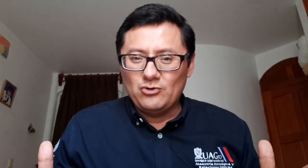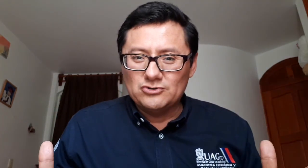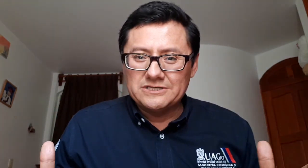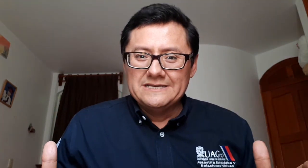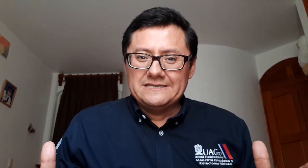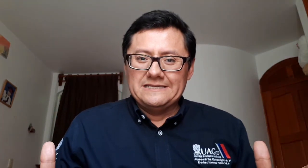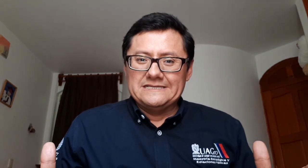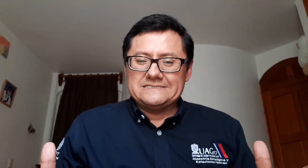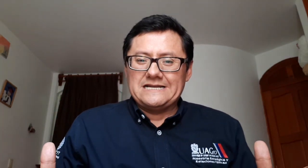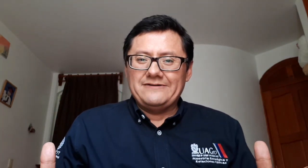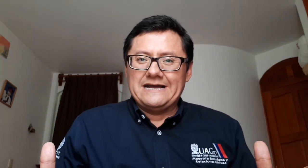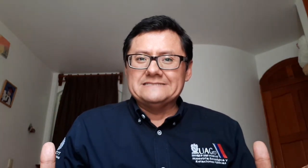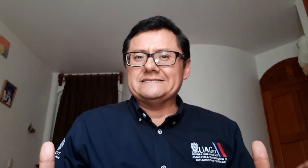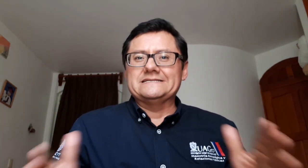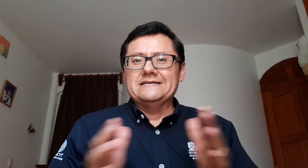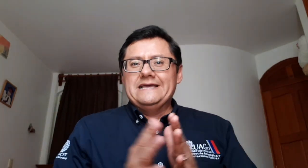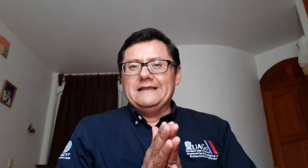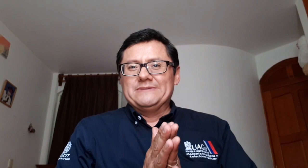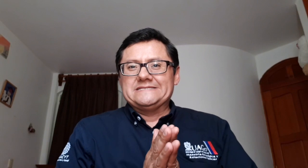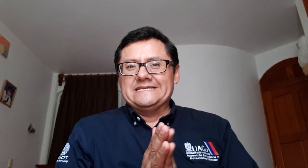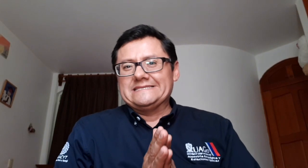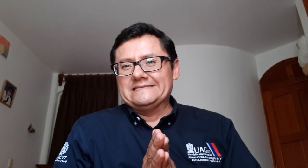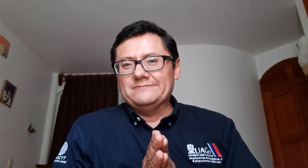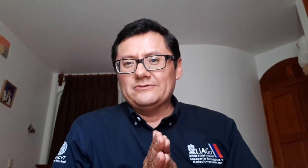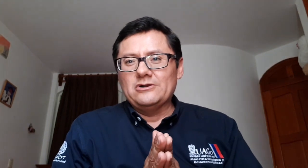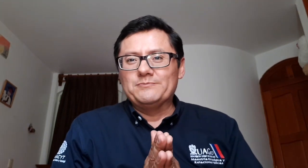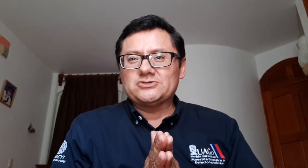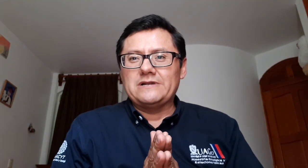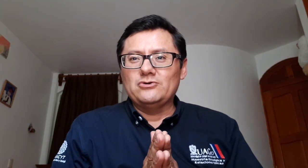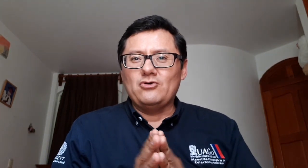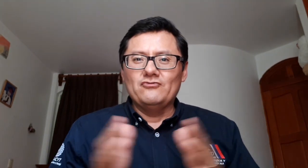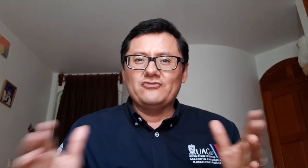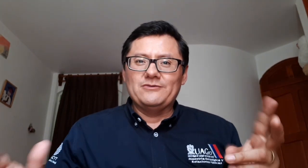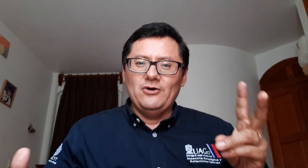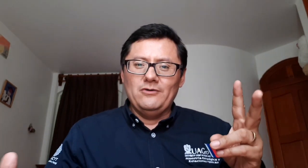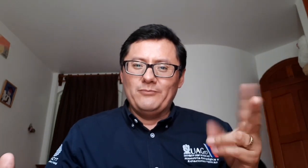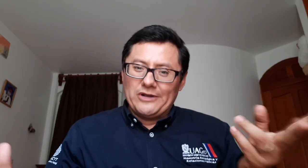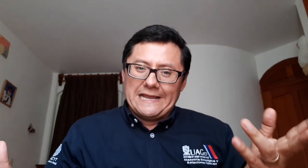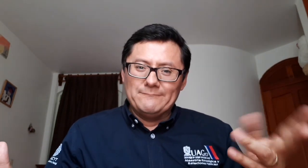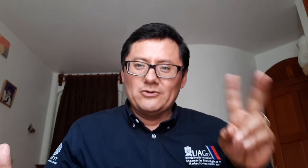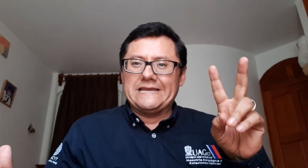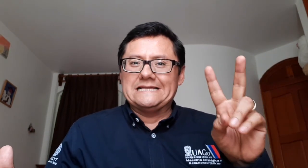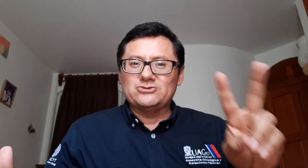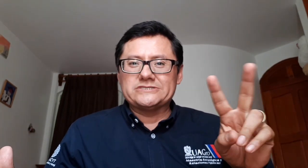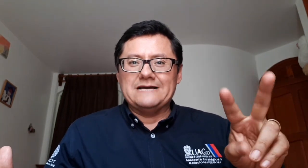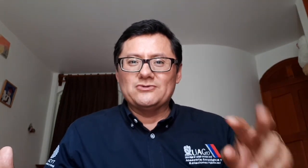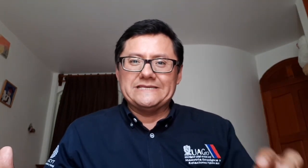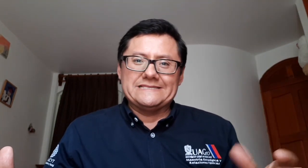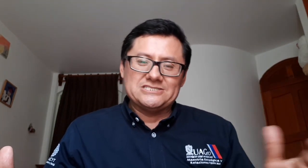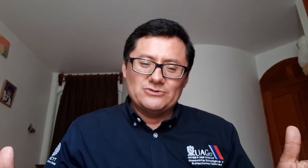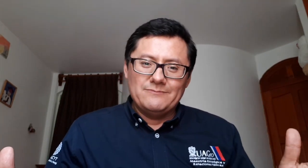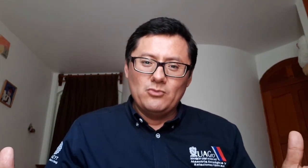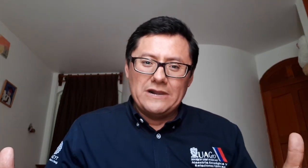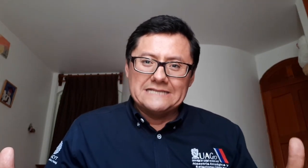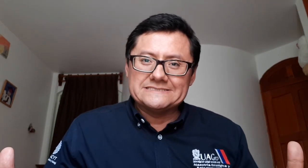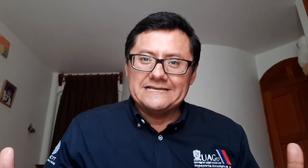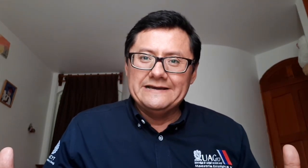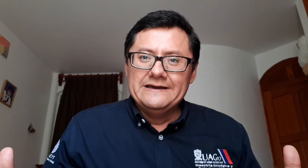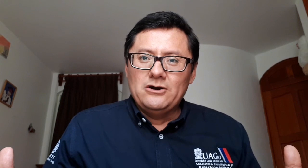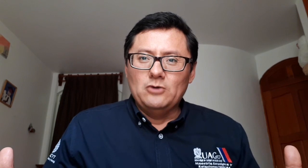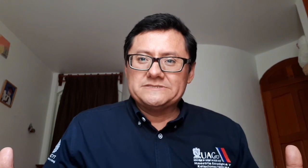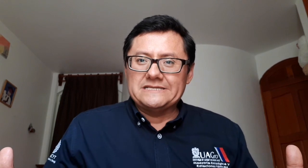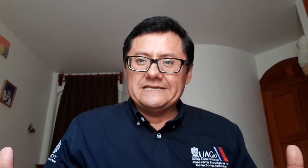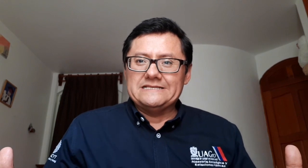de lujos y de extravagancias. El presidente Andrés Manuel López Obrador confirmó, por ejemplo, que las dos camionetas y una